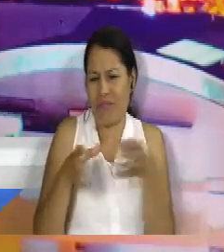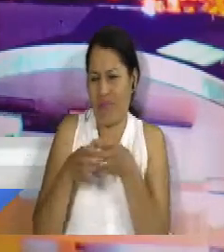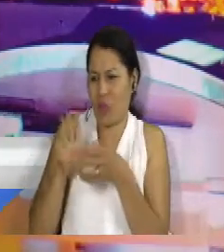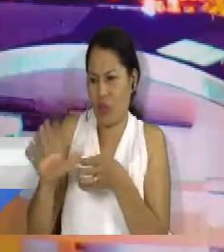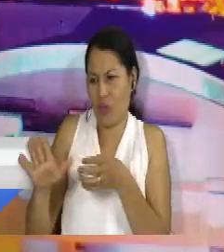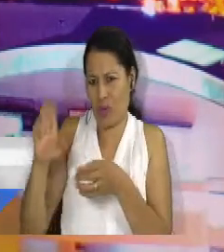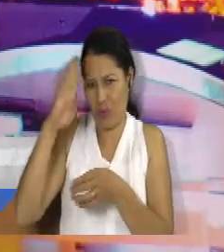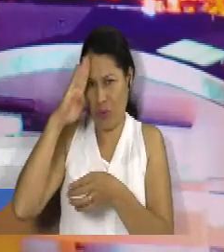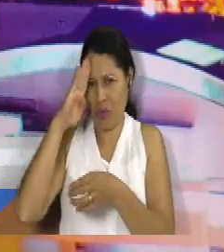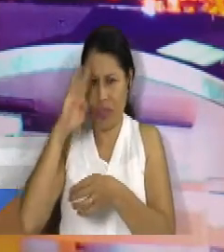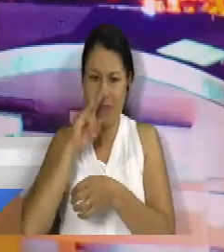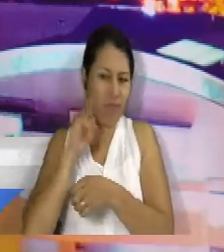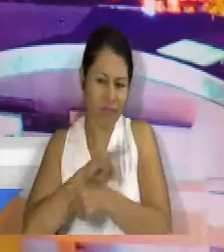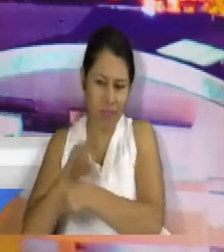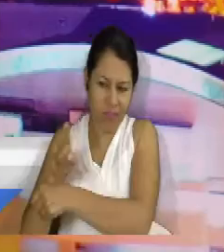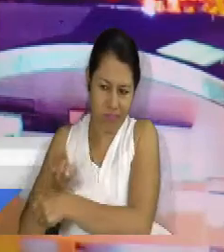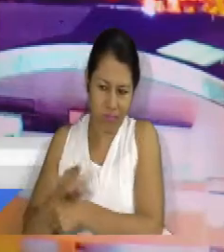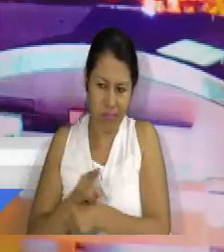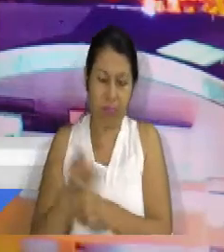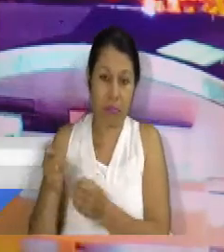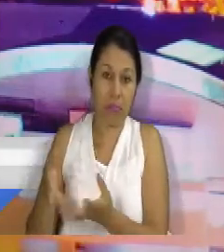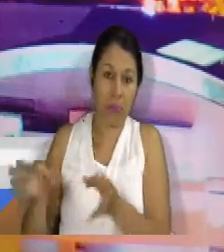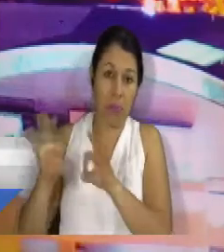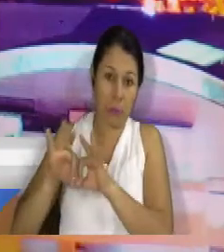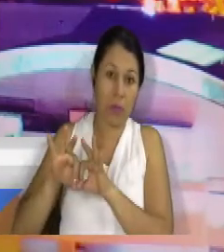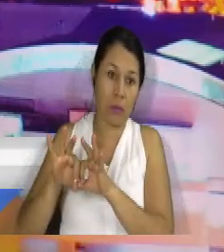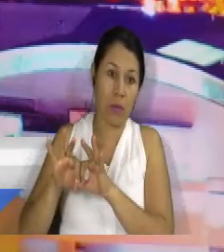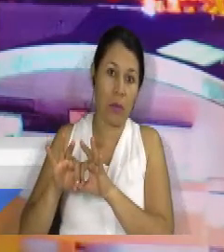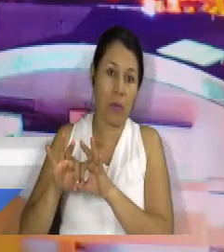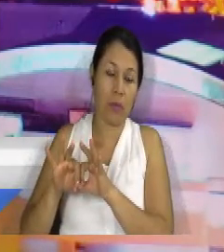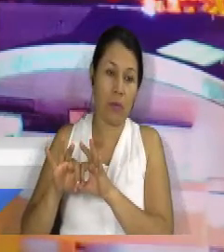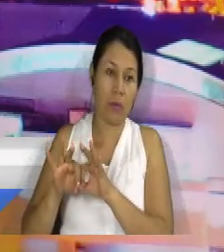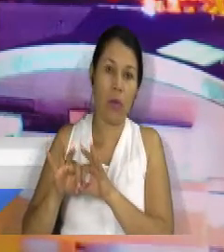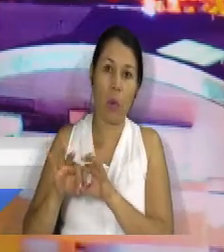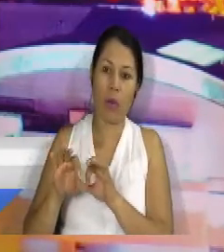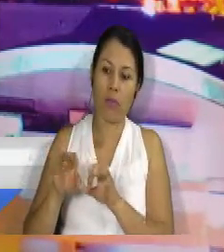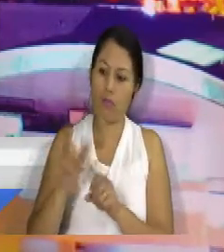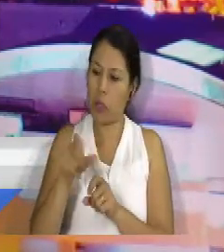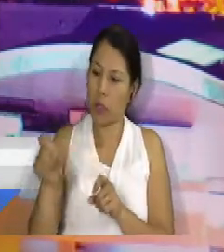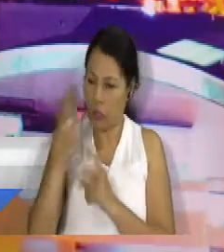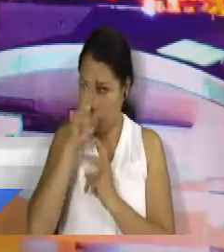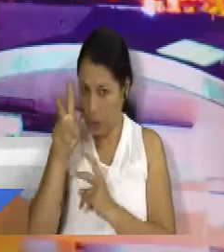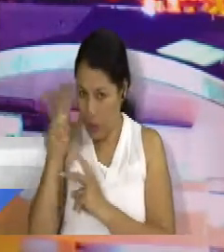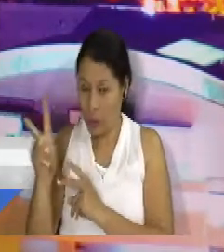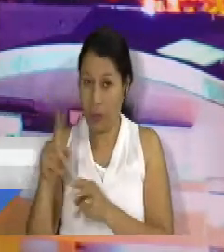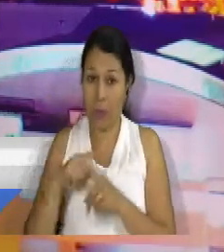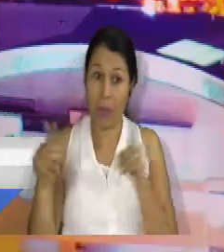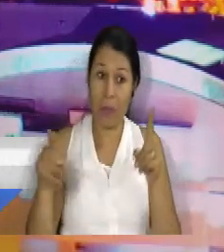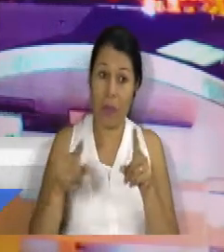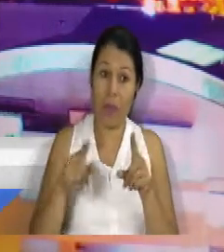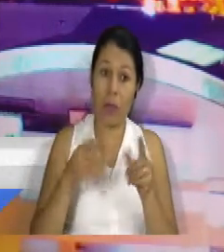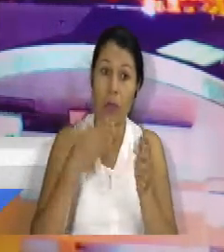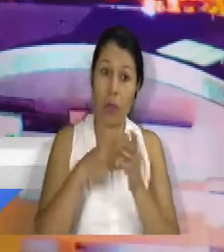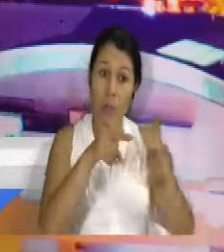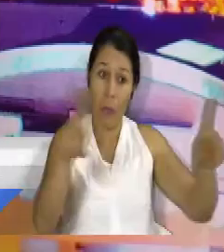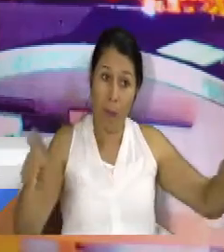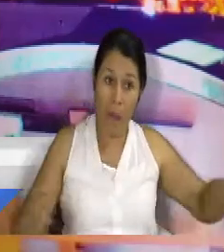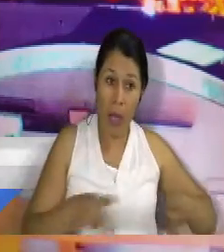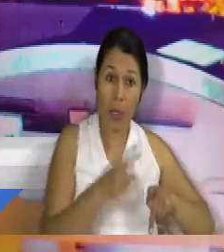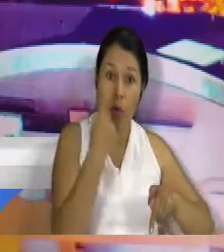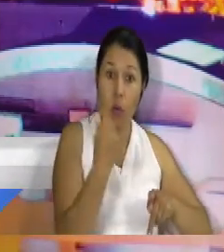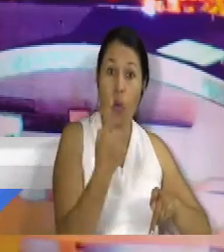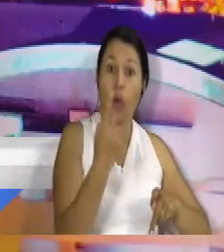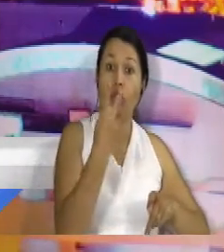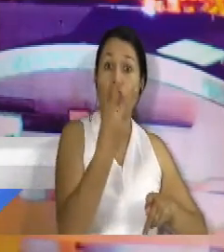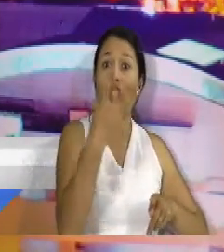a trato humano a los internos, pero hay unas condiciones difíciles. Mire que en el patio 1, 250 internos para 80.